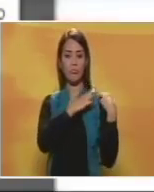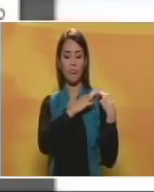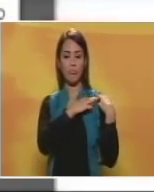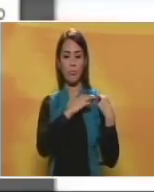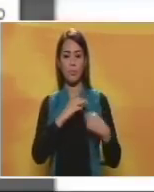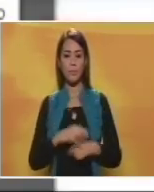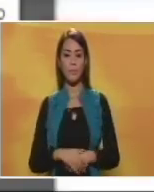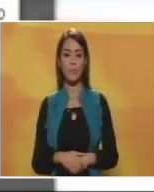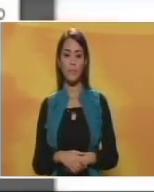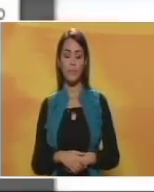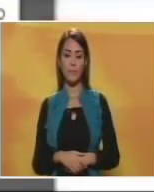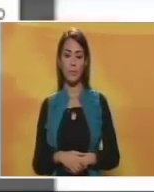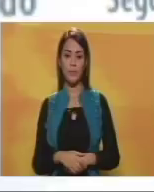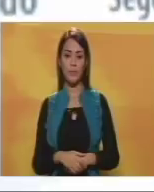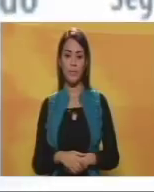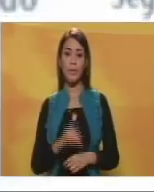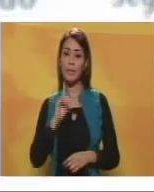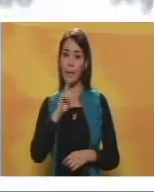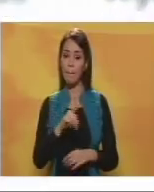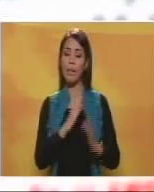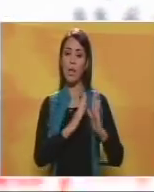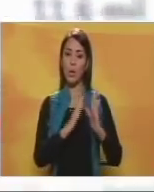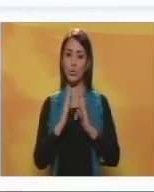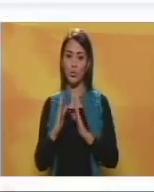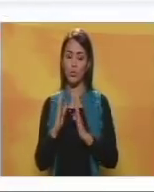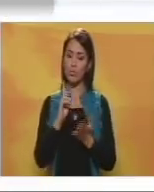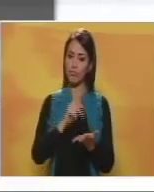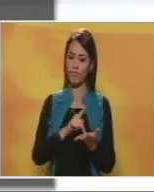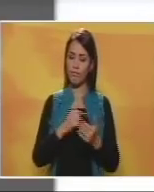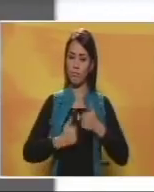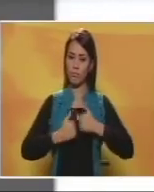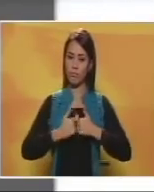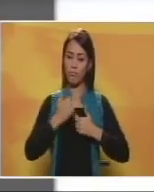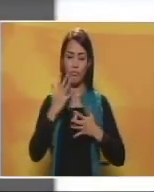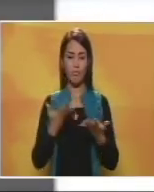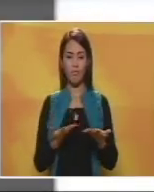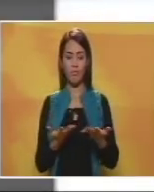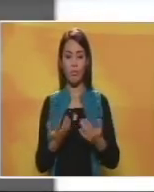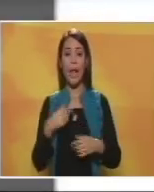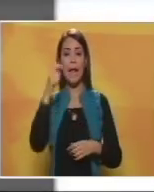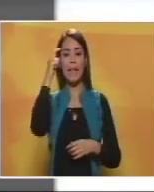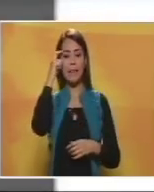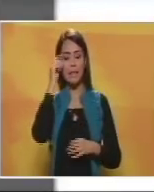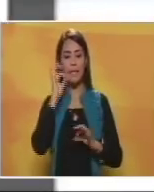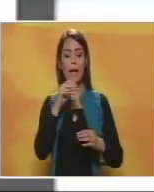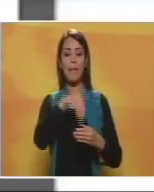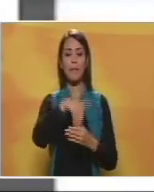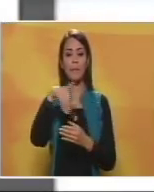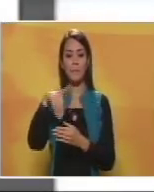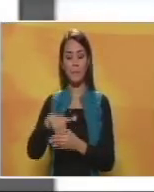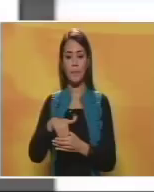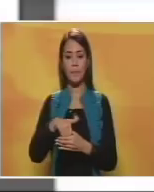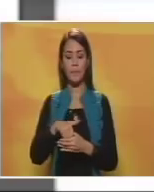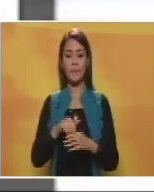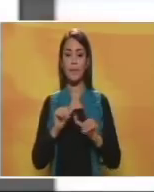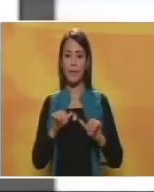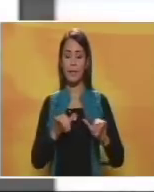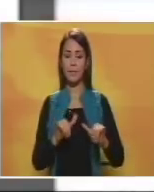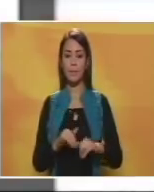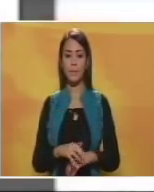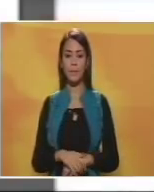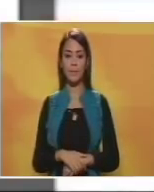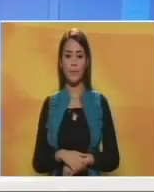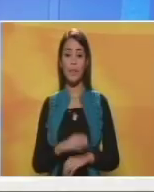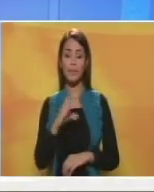de estos abanderados y de las organizaciones postulantes y funcionarán el día de los comicios desde la propia sede del